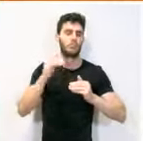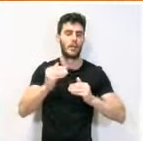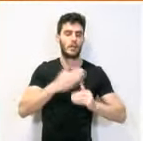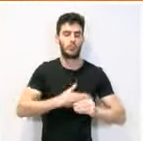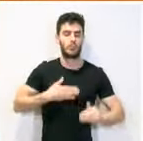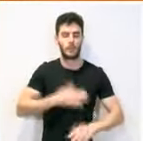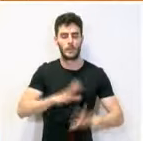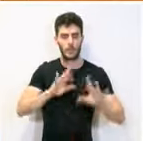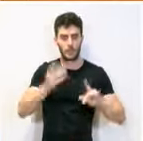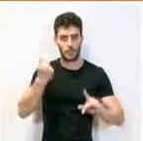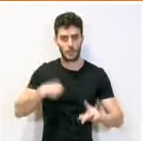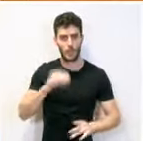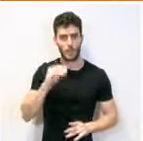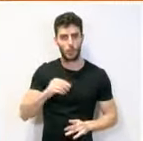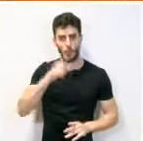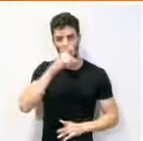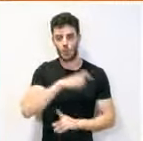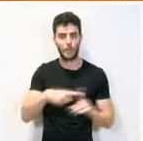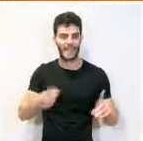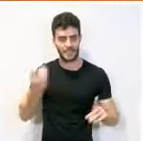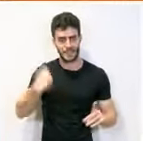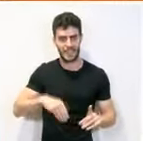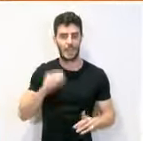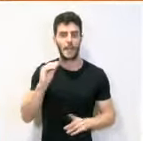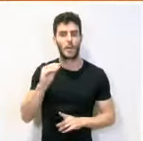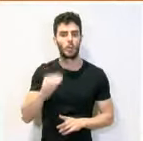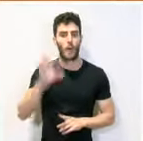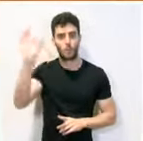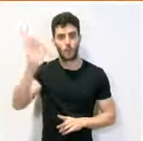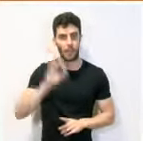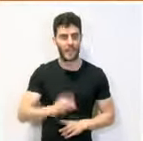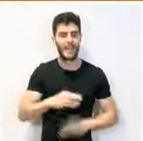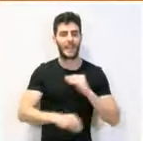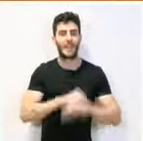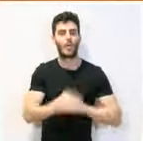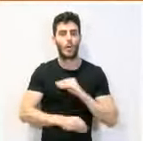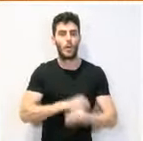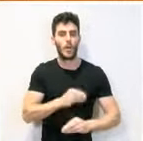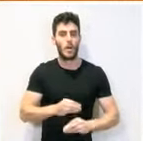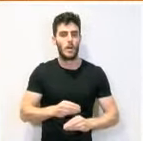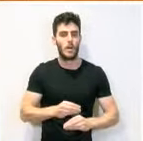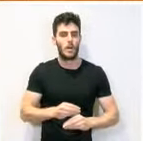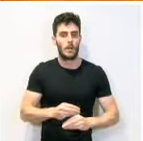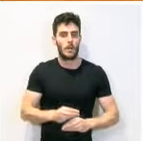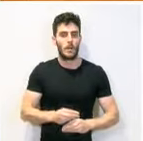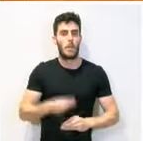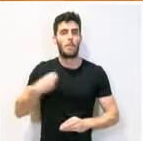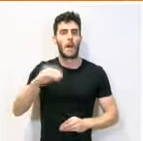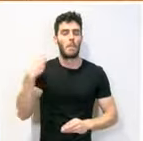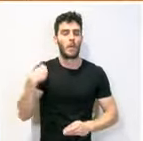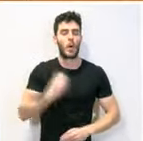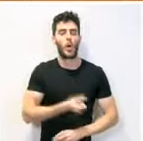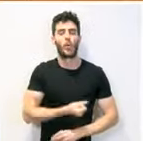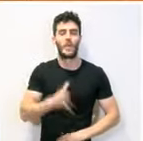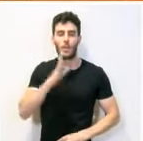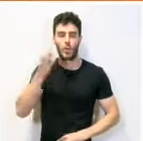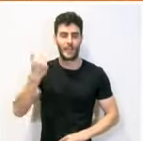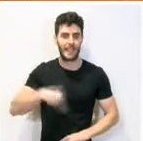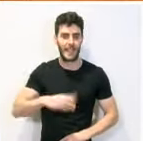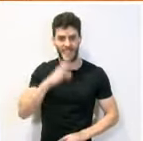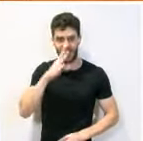ya le he preguntado, estamos a mitad de año, ya le he preguntado qué porcentaje de ejecución de ese aumento se ha producido, porque ya